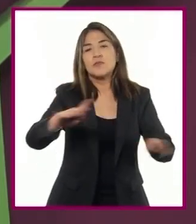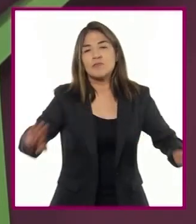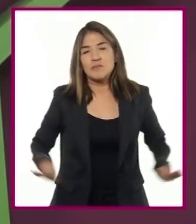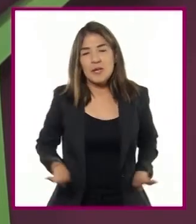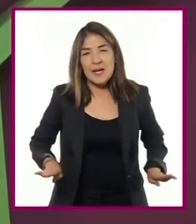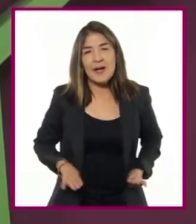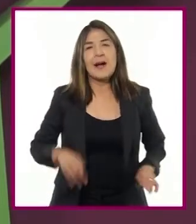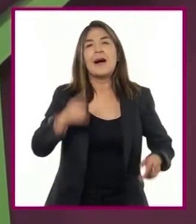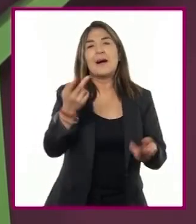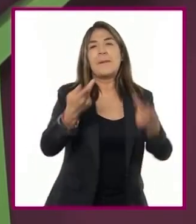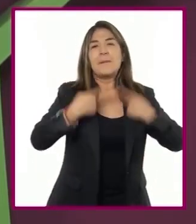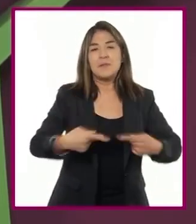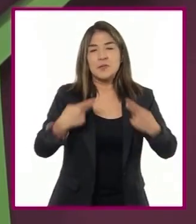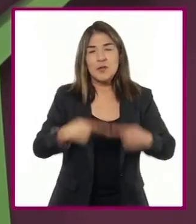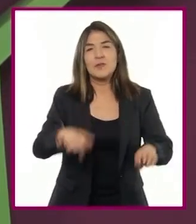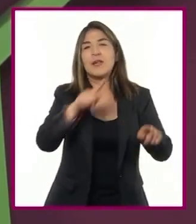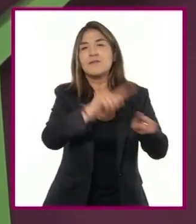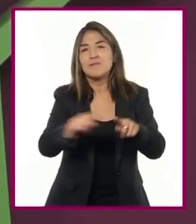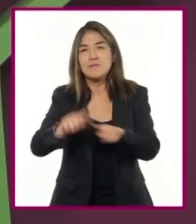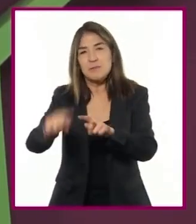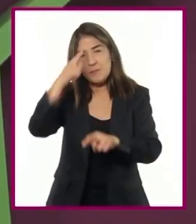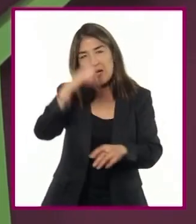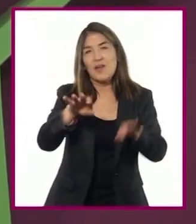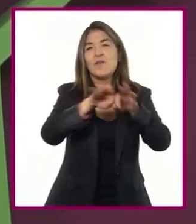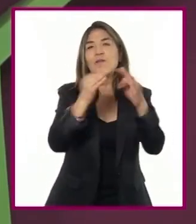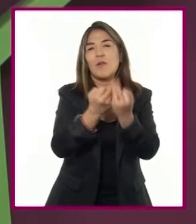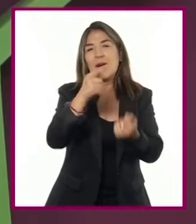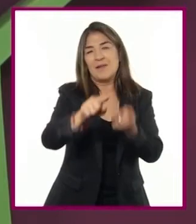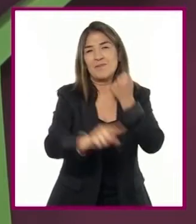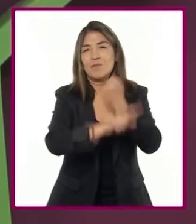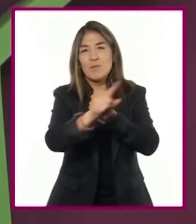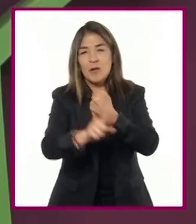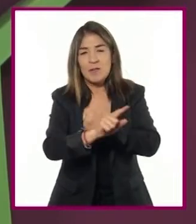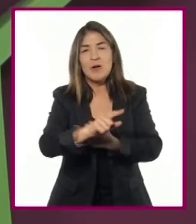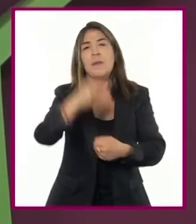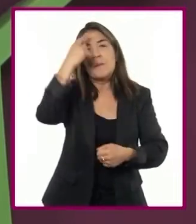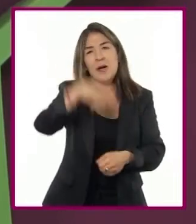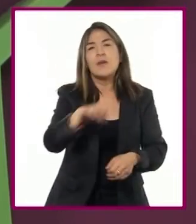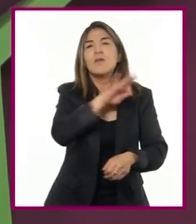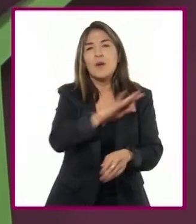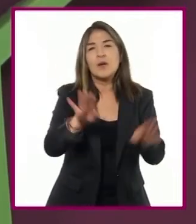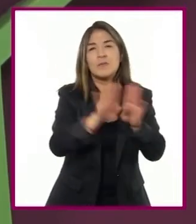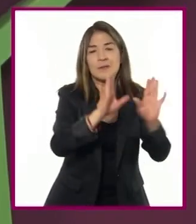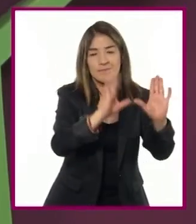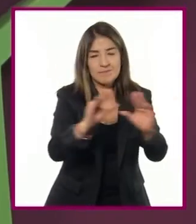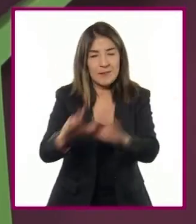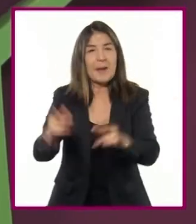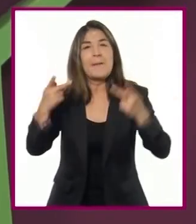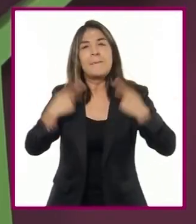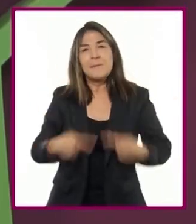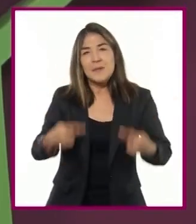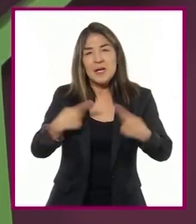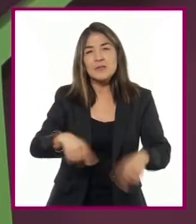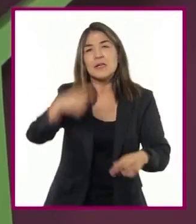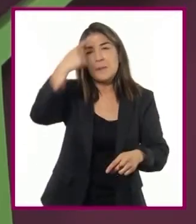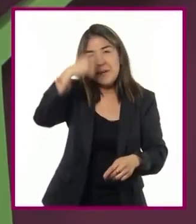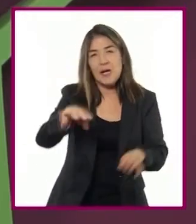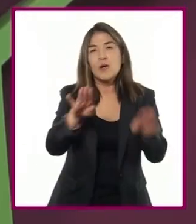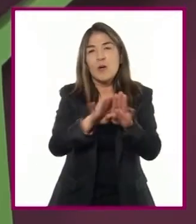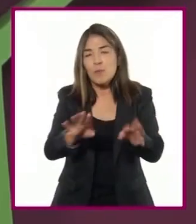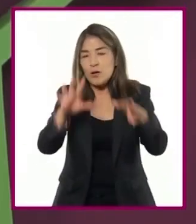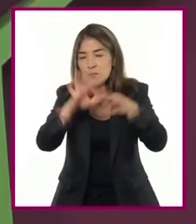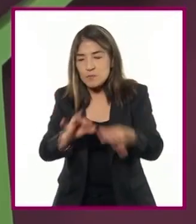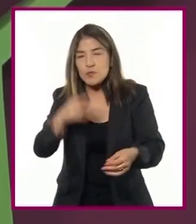las y los involucrados que sobre la estructura del conflicto, ya que se puede capacitar a las personas implicadas a